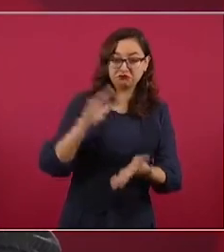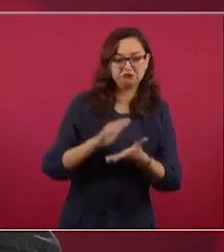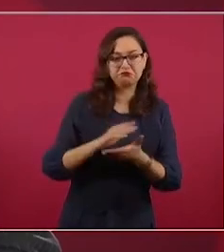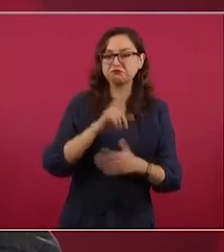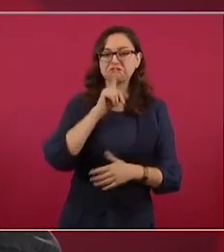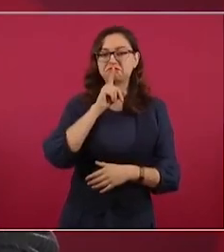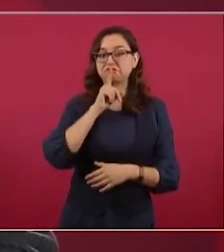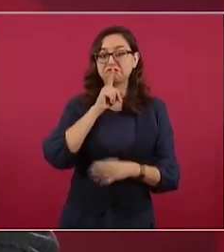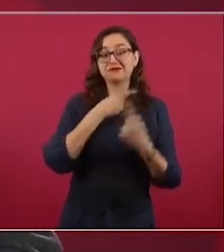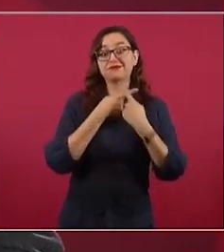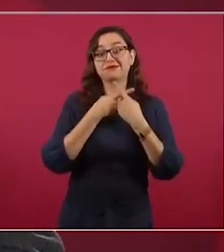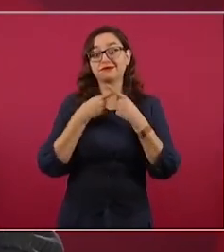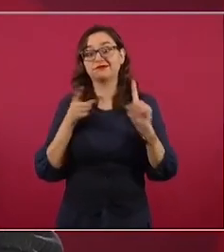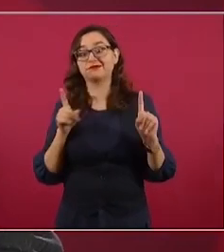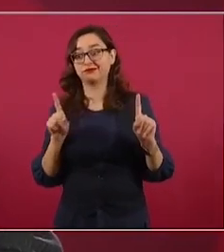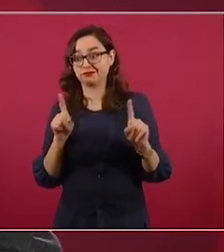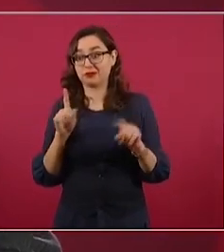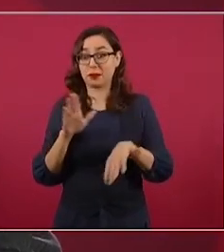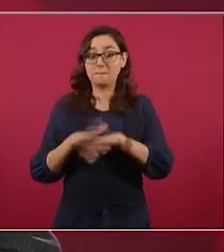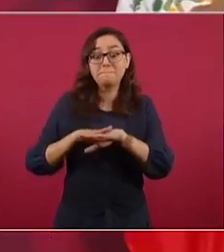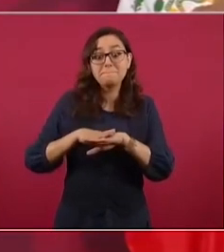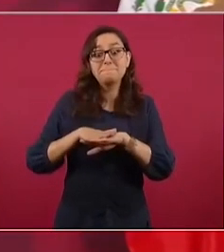los programas de bienestar